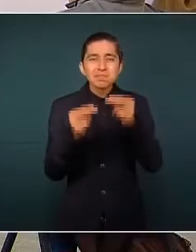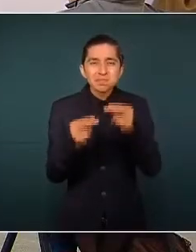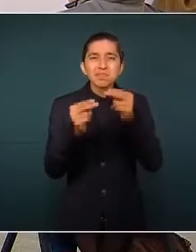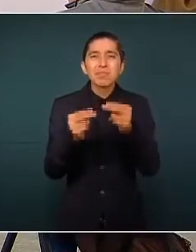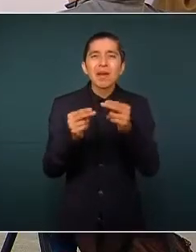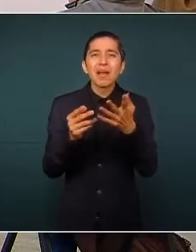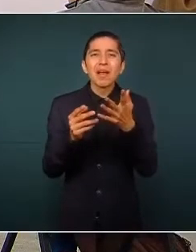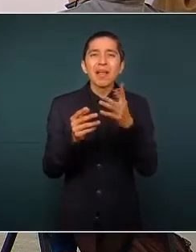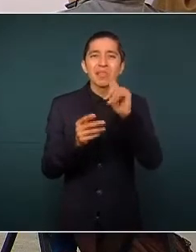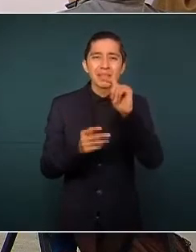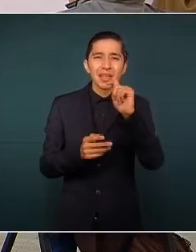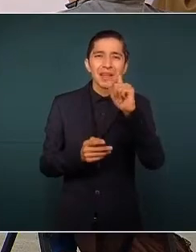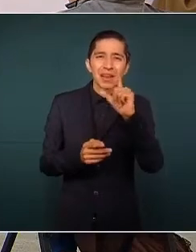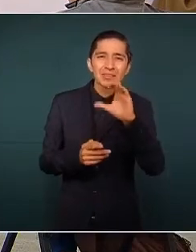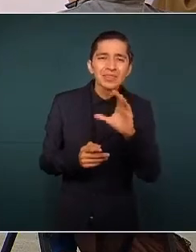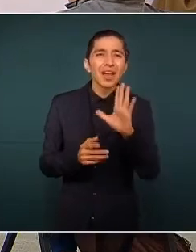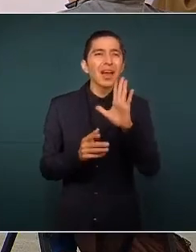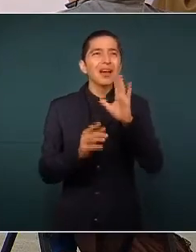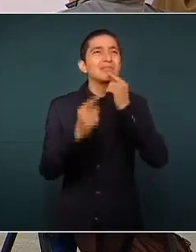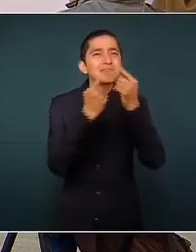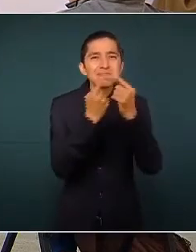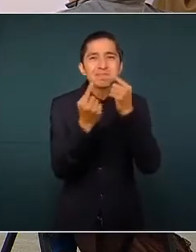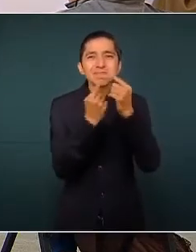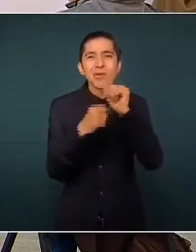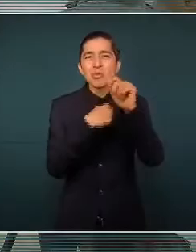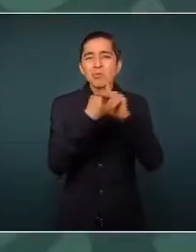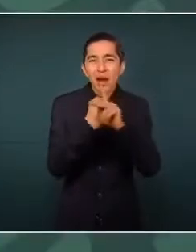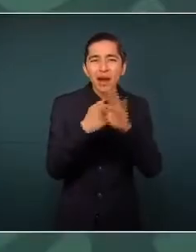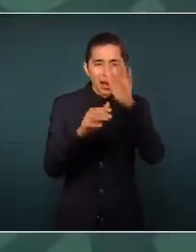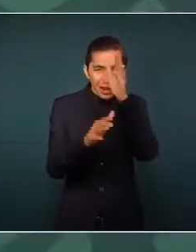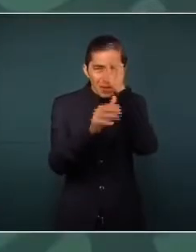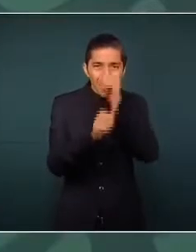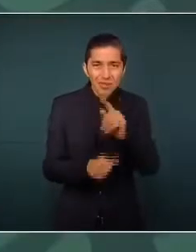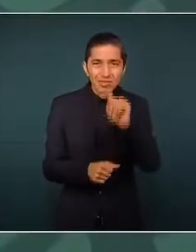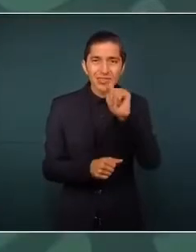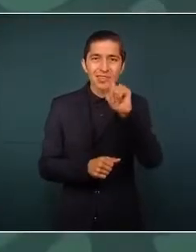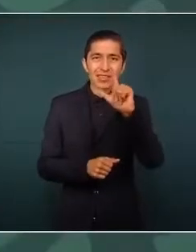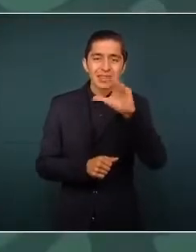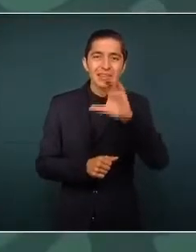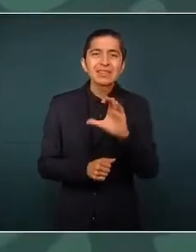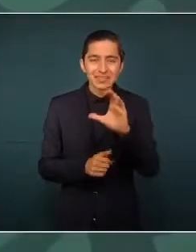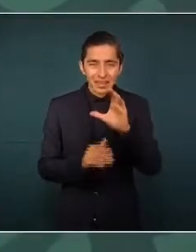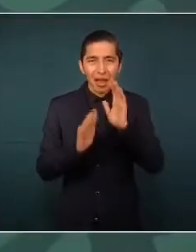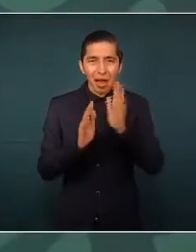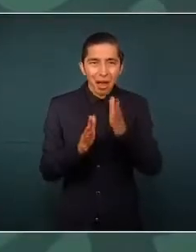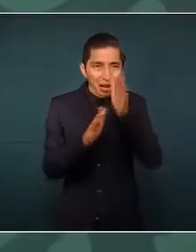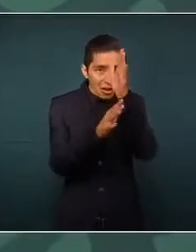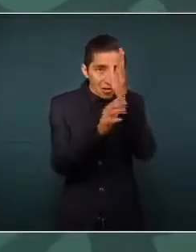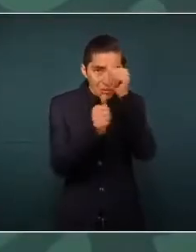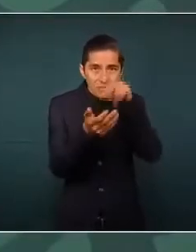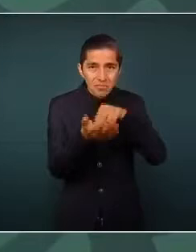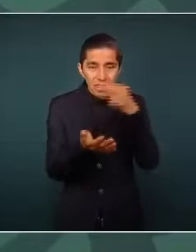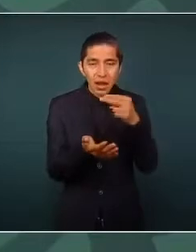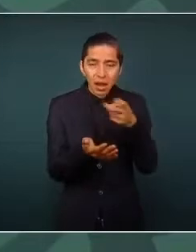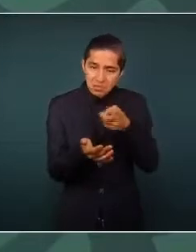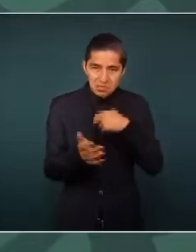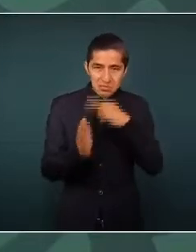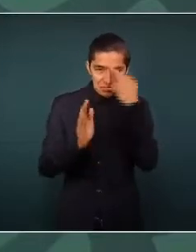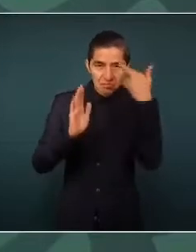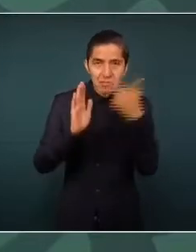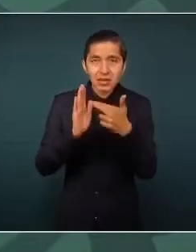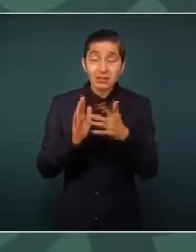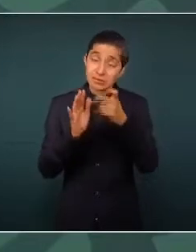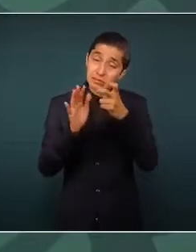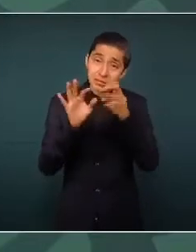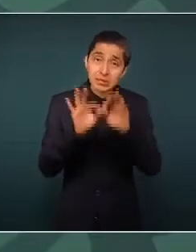tratado, lo que se acordó en el tratado. Esto es importante